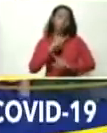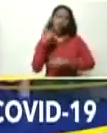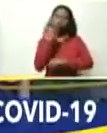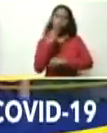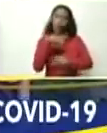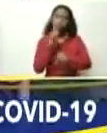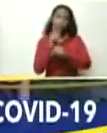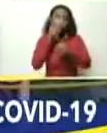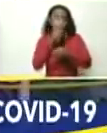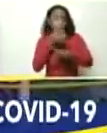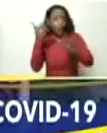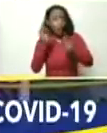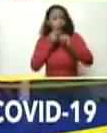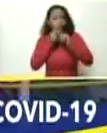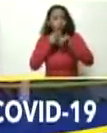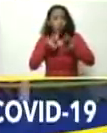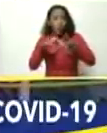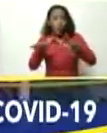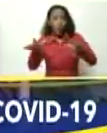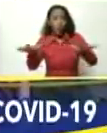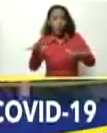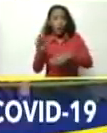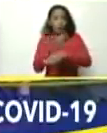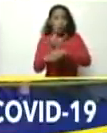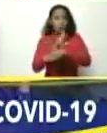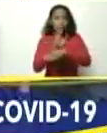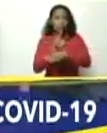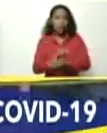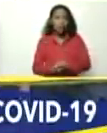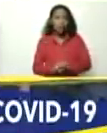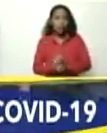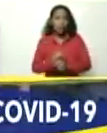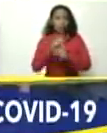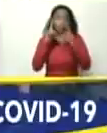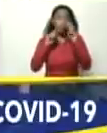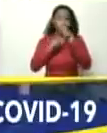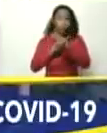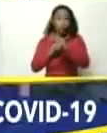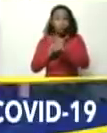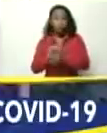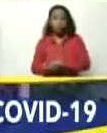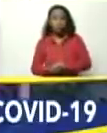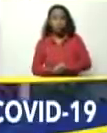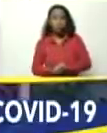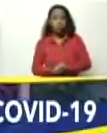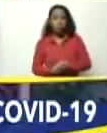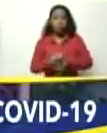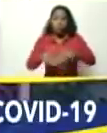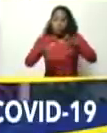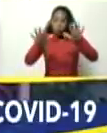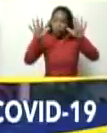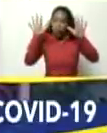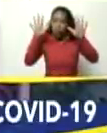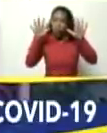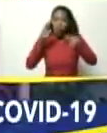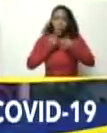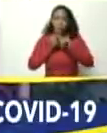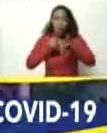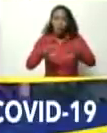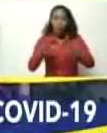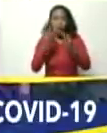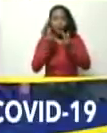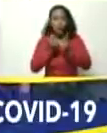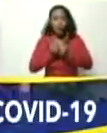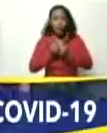Solamente que, bueno, que se multiplica con una rapidez impresionante y quizás, como multiplica el número